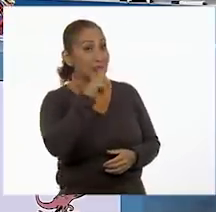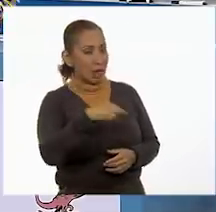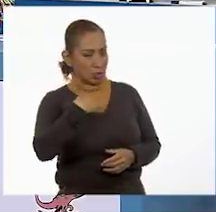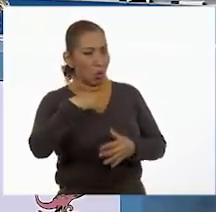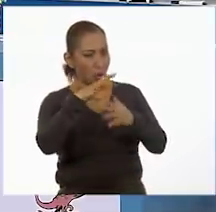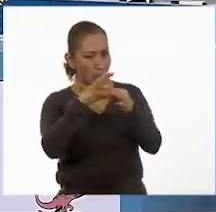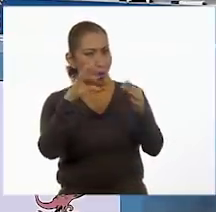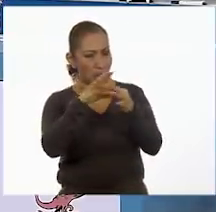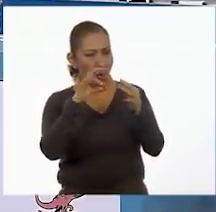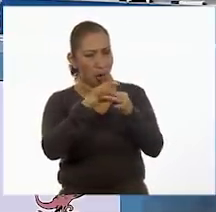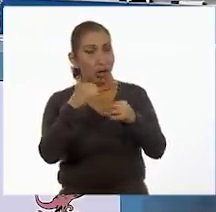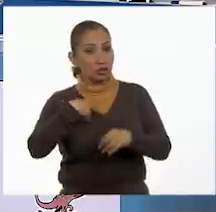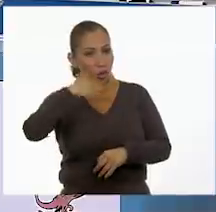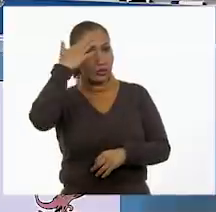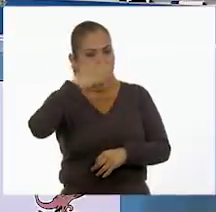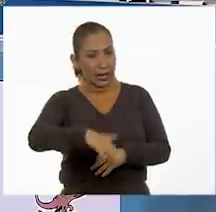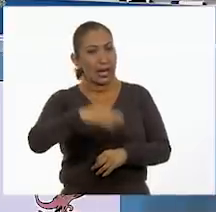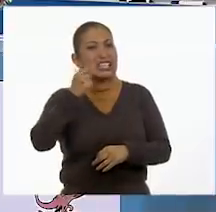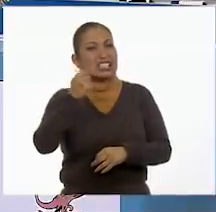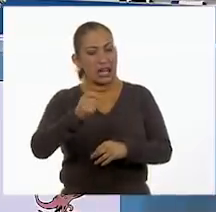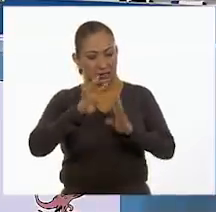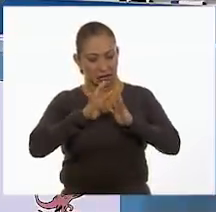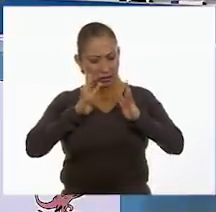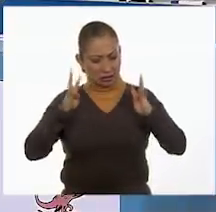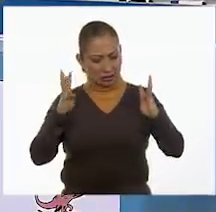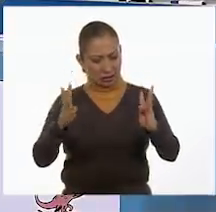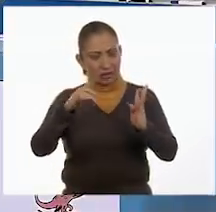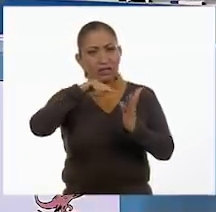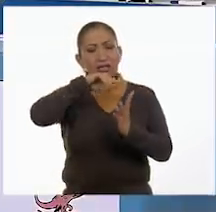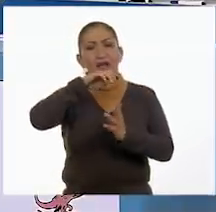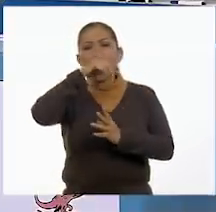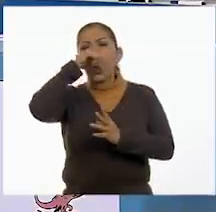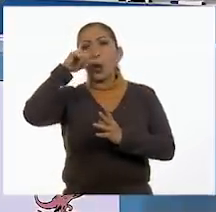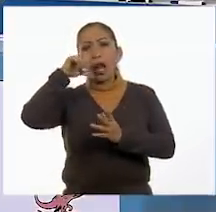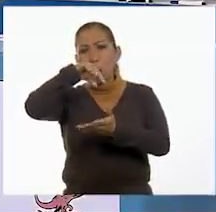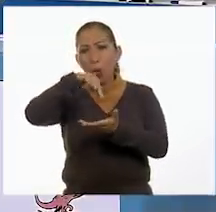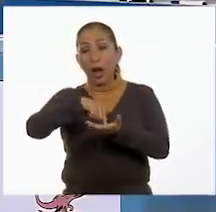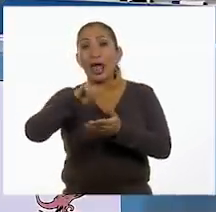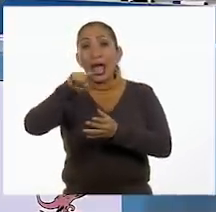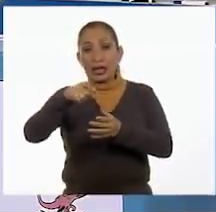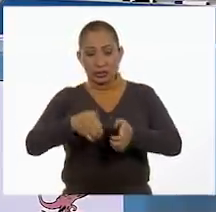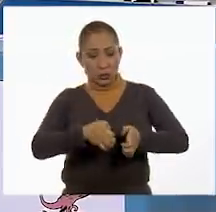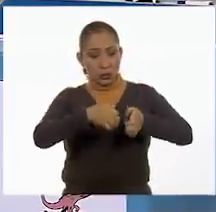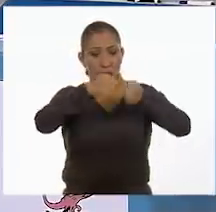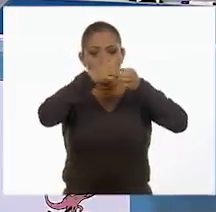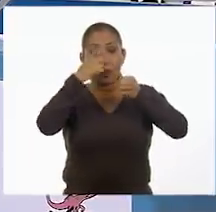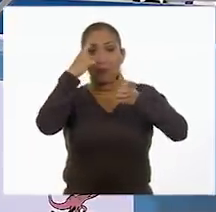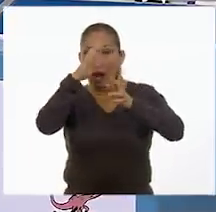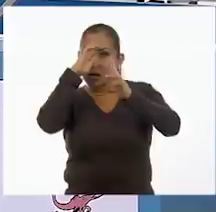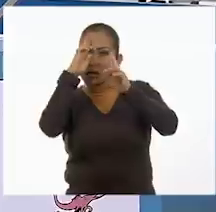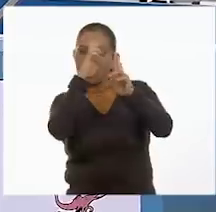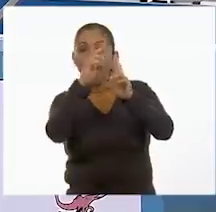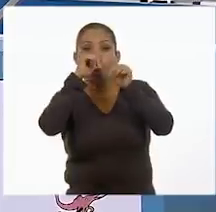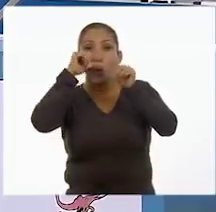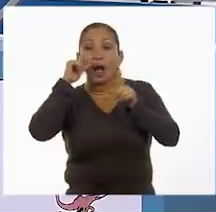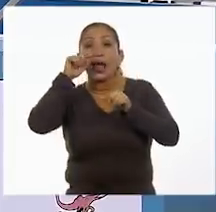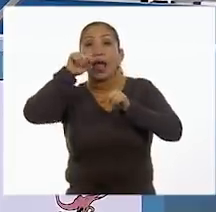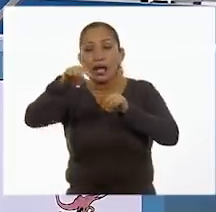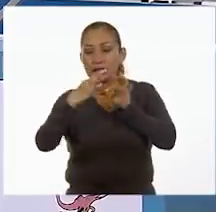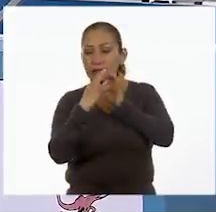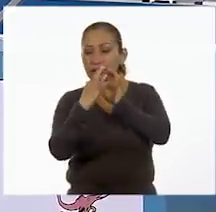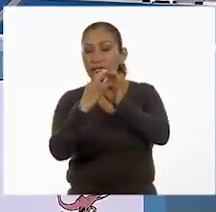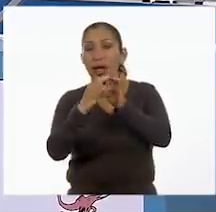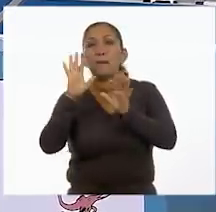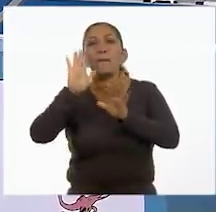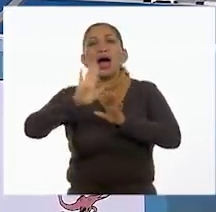voy a contar algo de lo que yo sé sobre el hemiciclo a Juárez. El hemiciclo es un monumento en homenaje a Benito Juárez que imita la función de